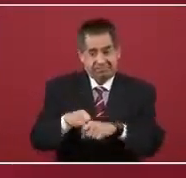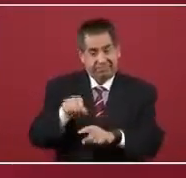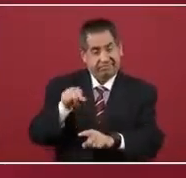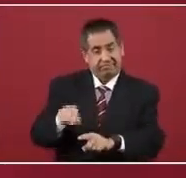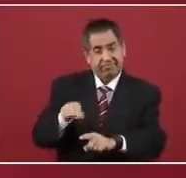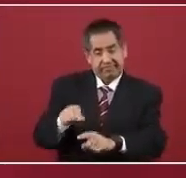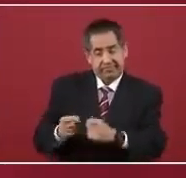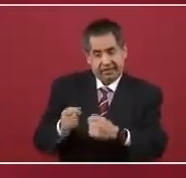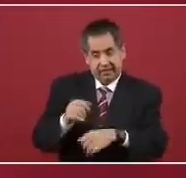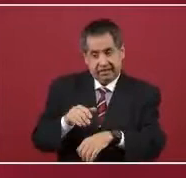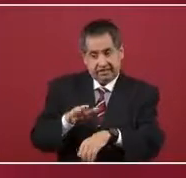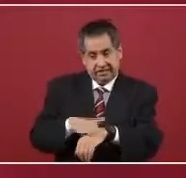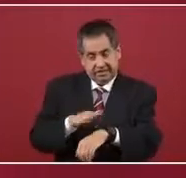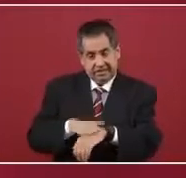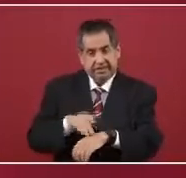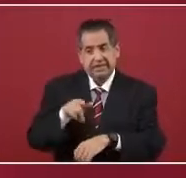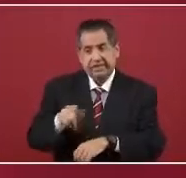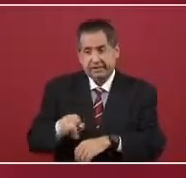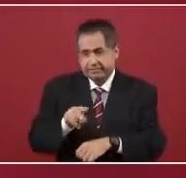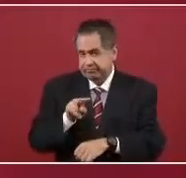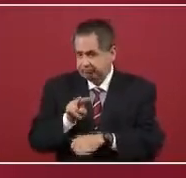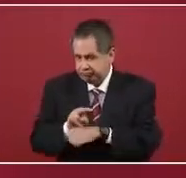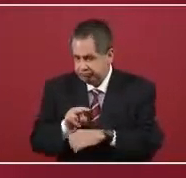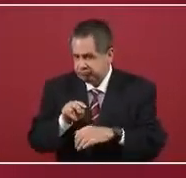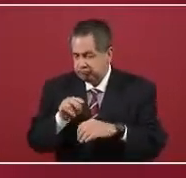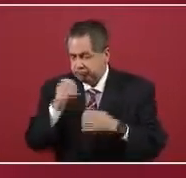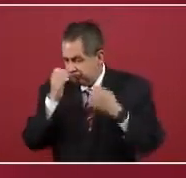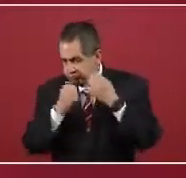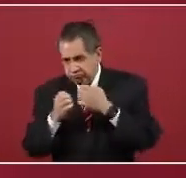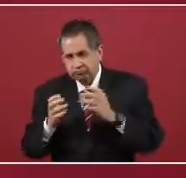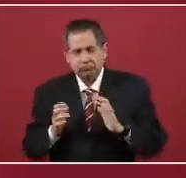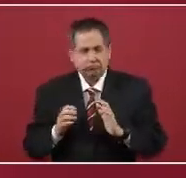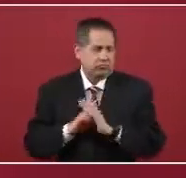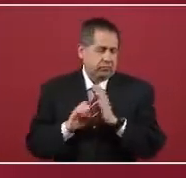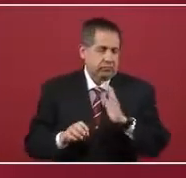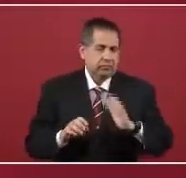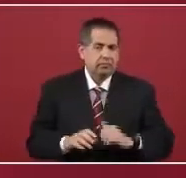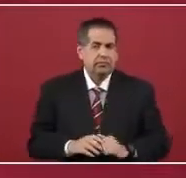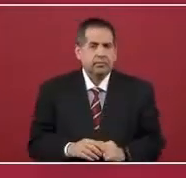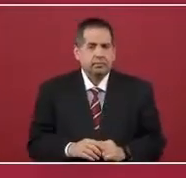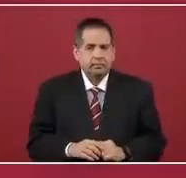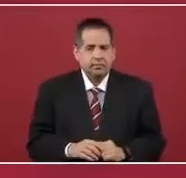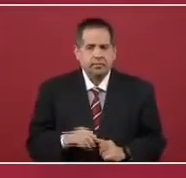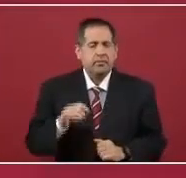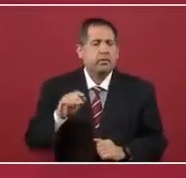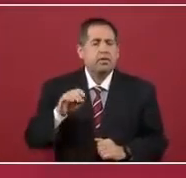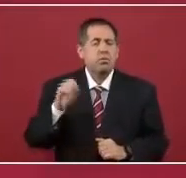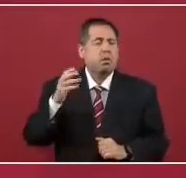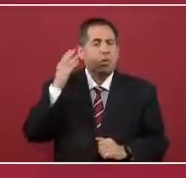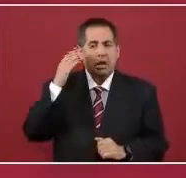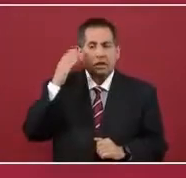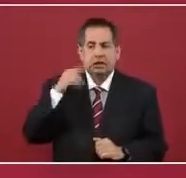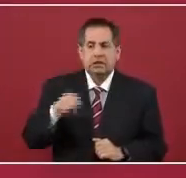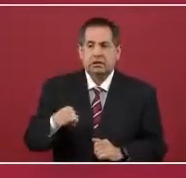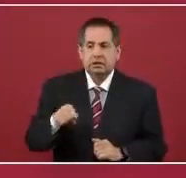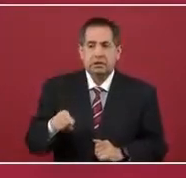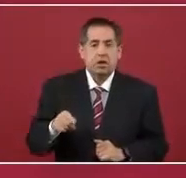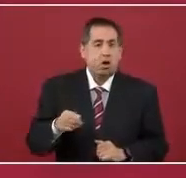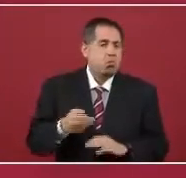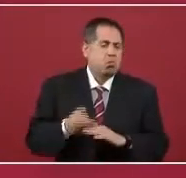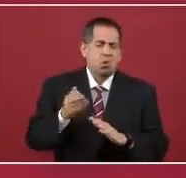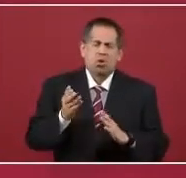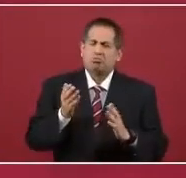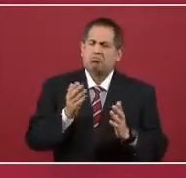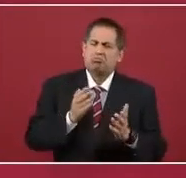de una revisión. Por ejemplo, eran muy exitosas